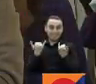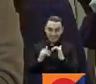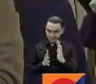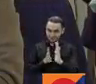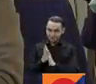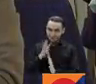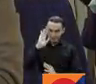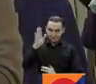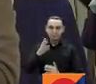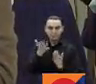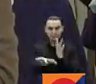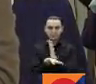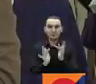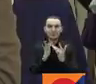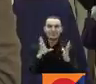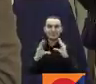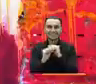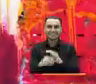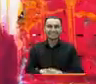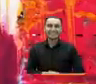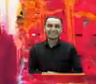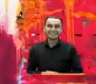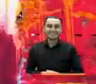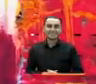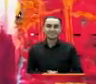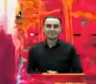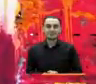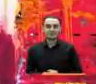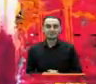me despido, continúen ustedes, muy buenas noches.